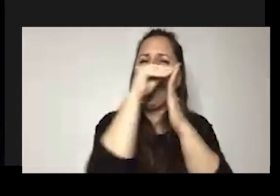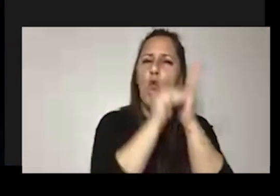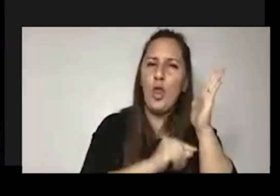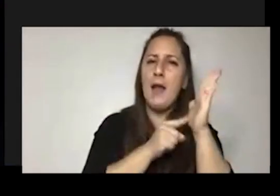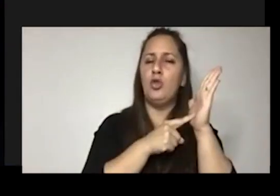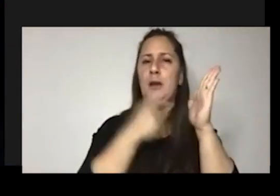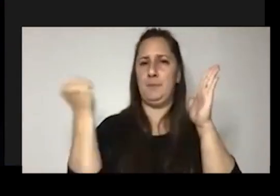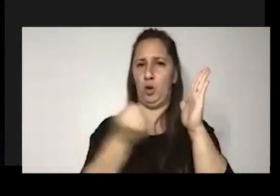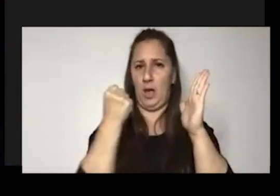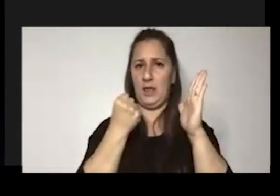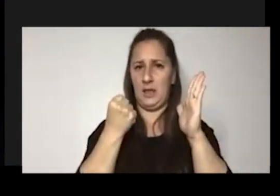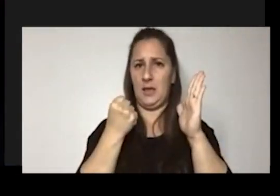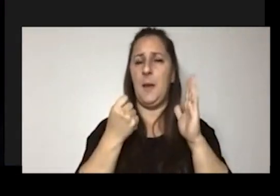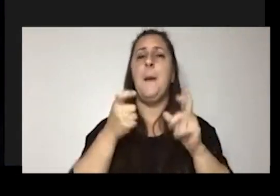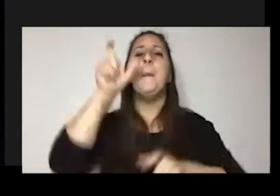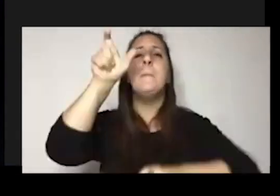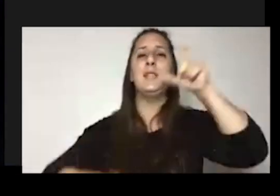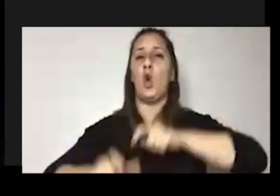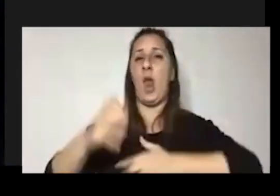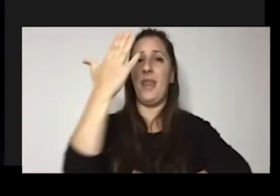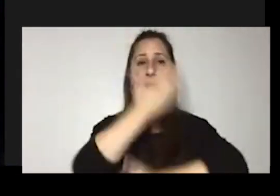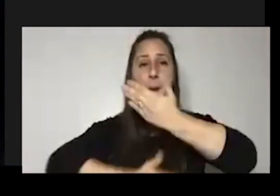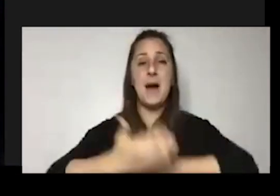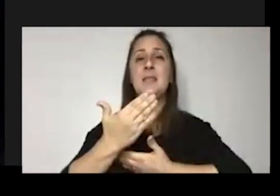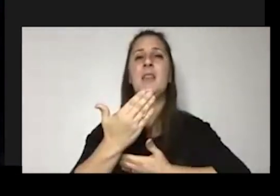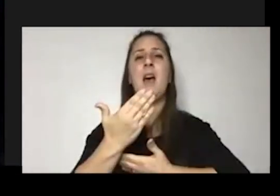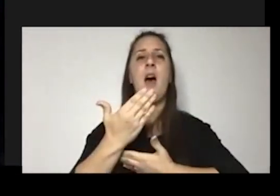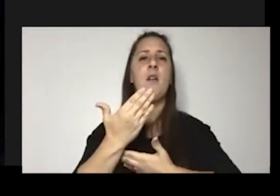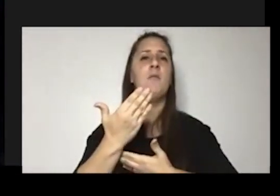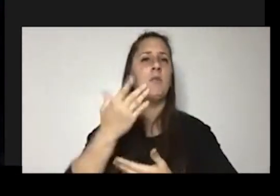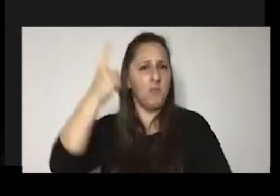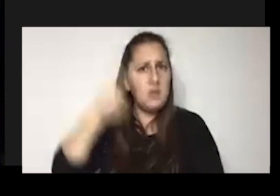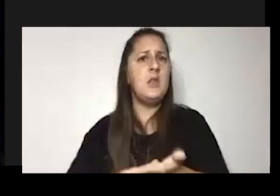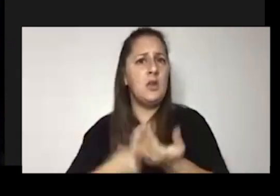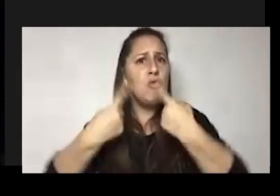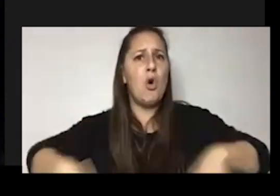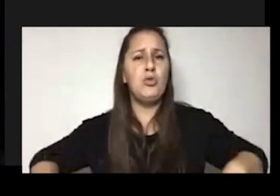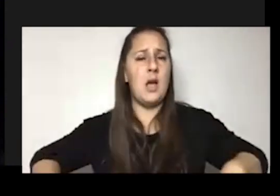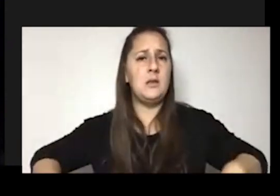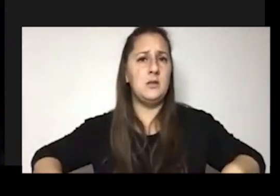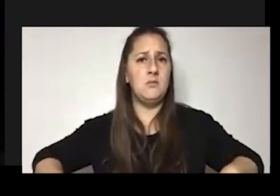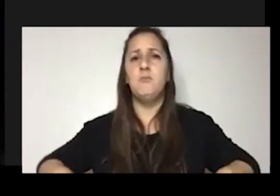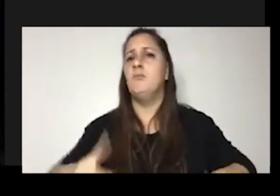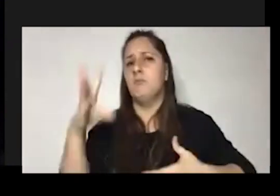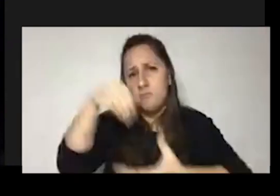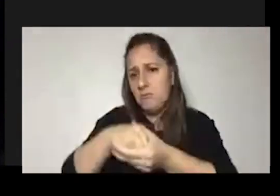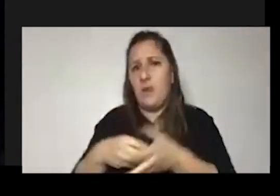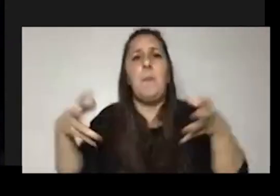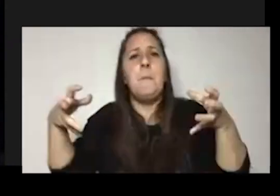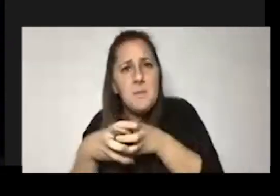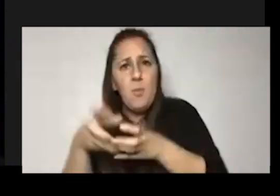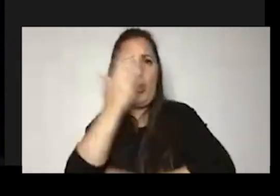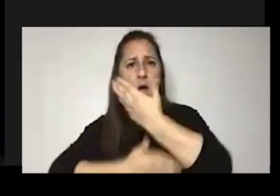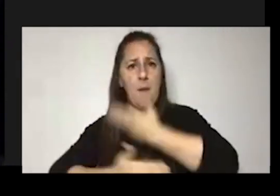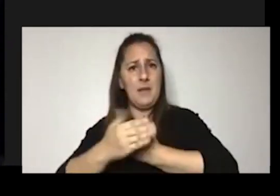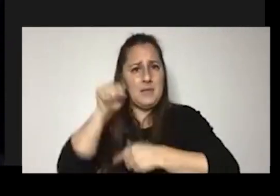de personas con discapacidad en la toma de decisiones que involucran al colectivo, lo cual eso es importante, pero no